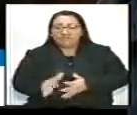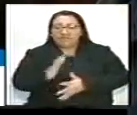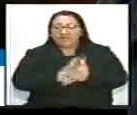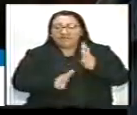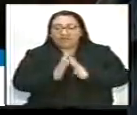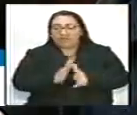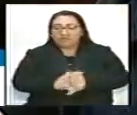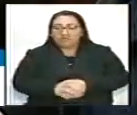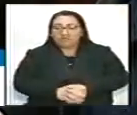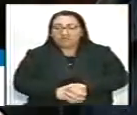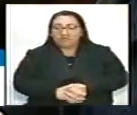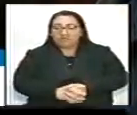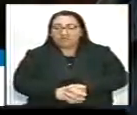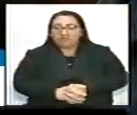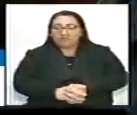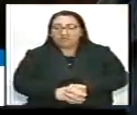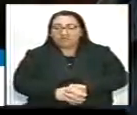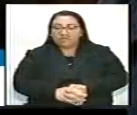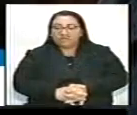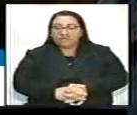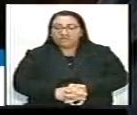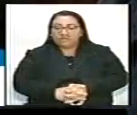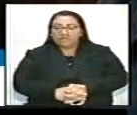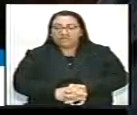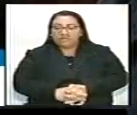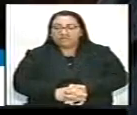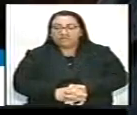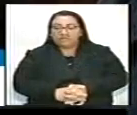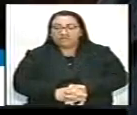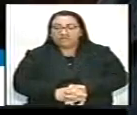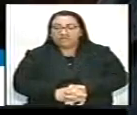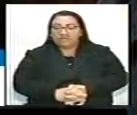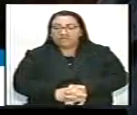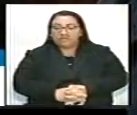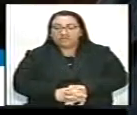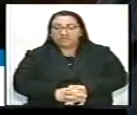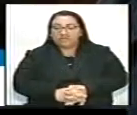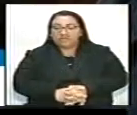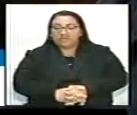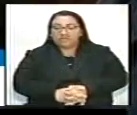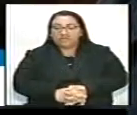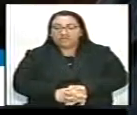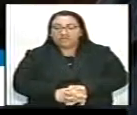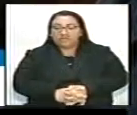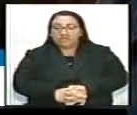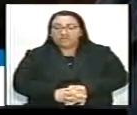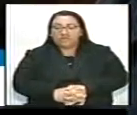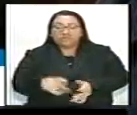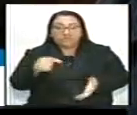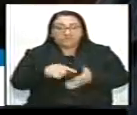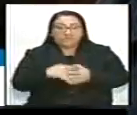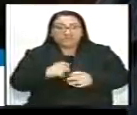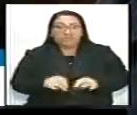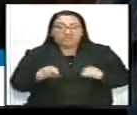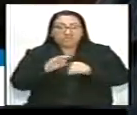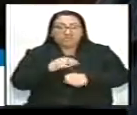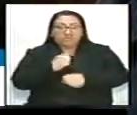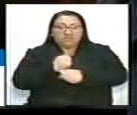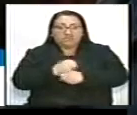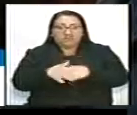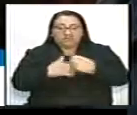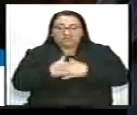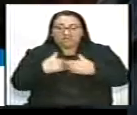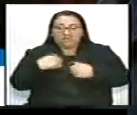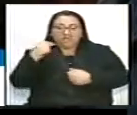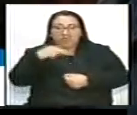una estafa al país y al futuro de nuestras generaciones. Yo, por eso, ese es el reto, tiene que romper el paradigma